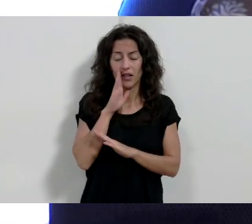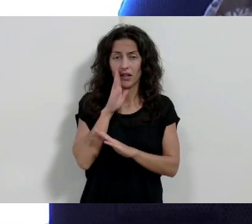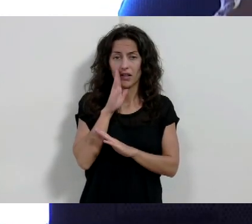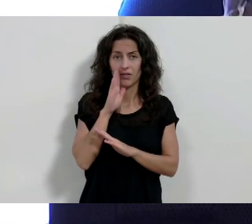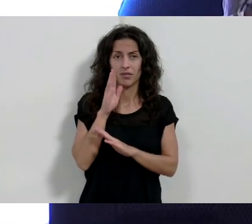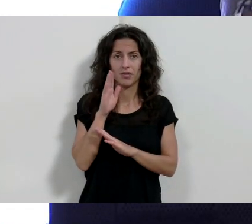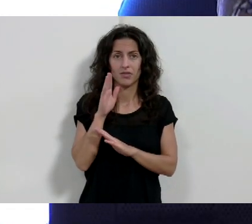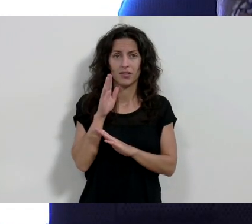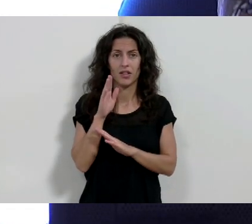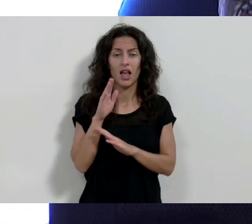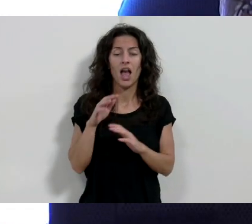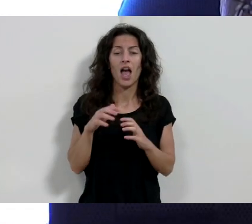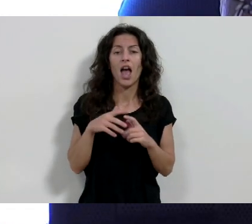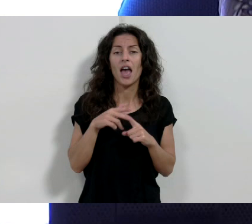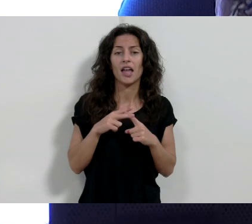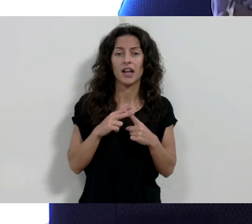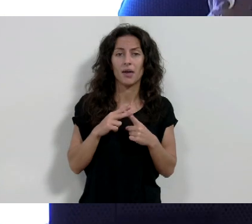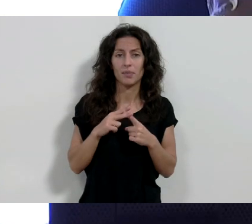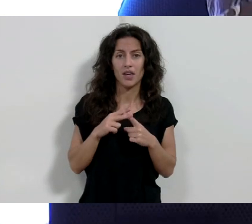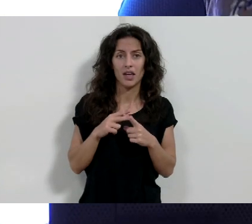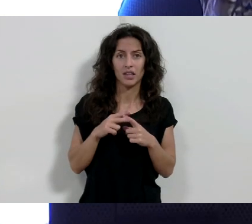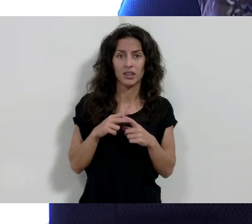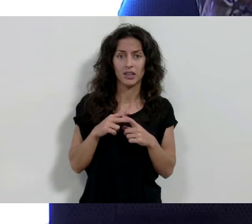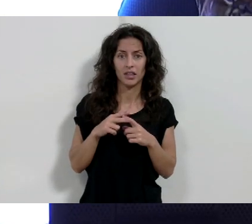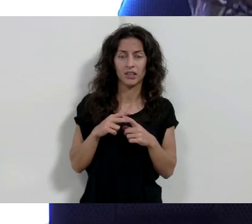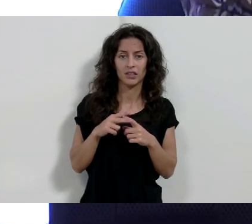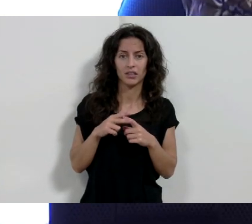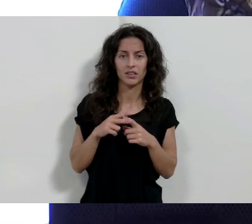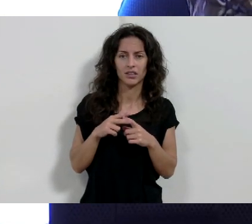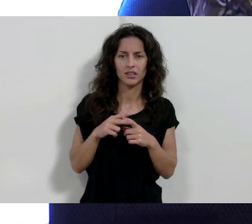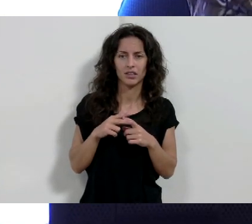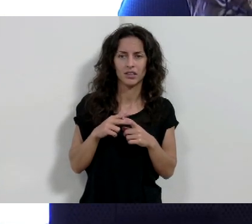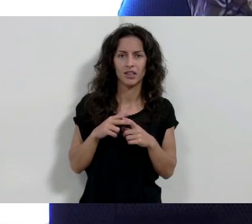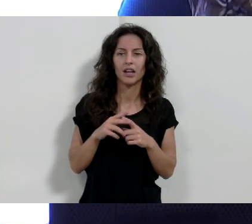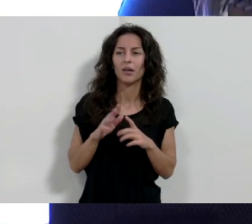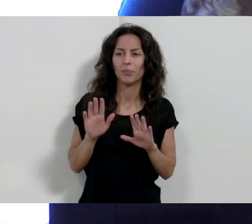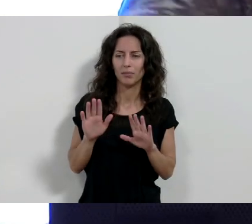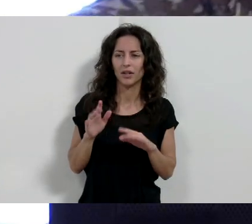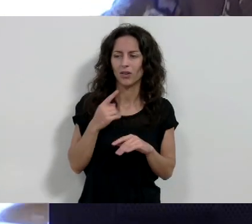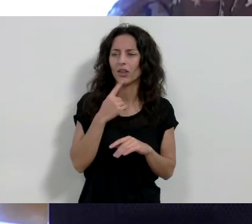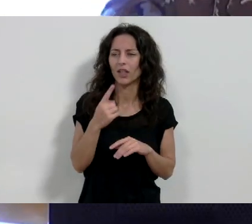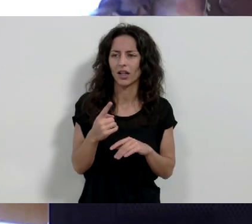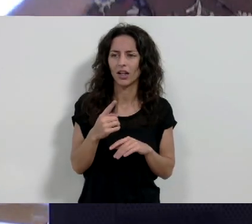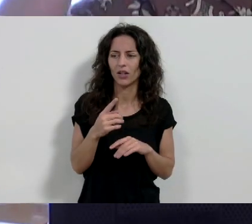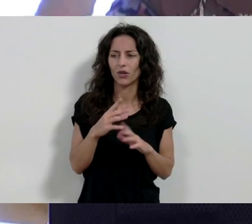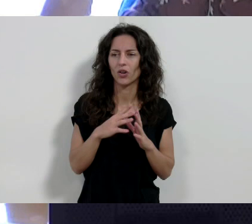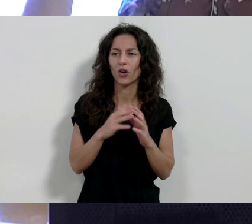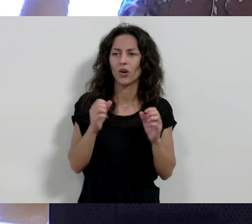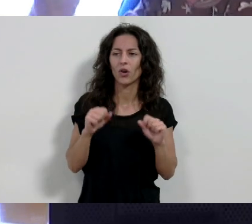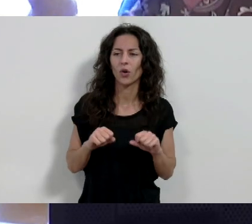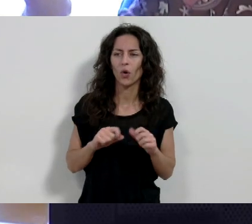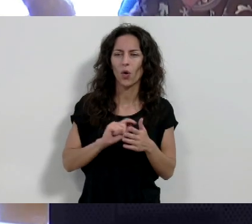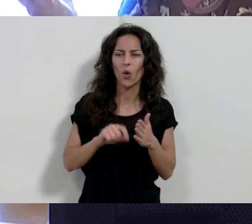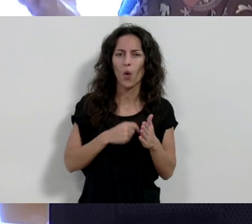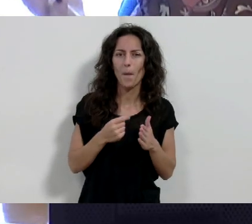decir, los convenios con las comunidades de propietarios a través de los del Colegio de Administrador de Fincas o los grafitis, y eso ya lo hicimos,